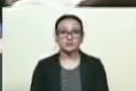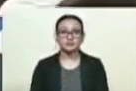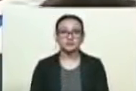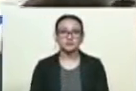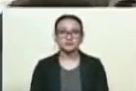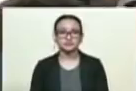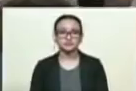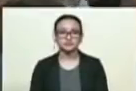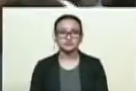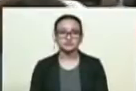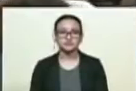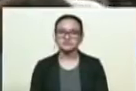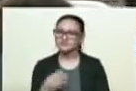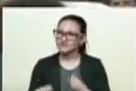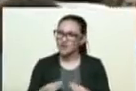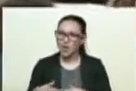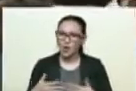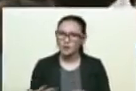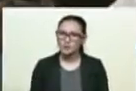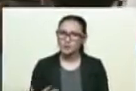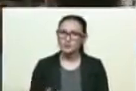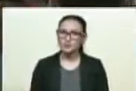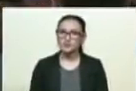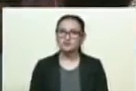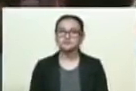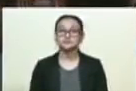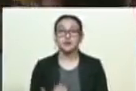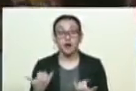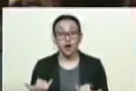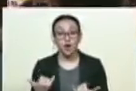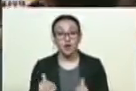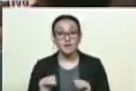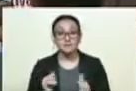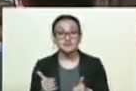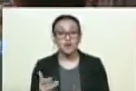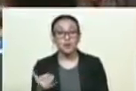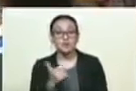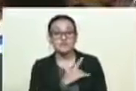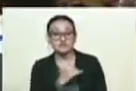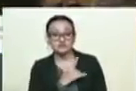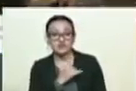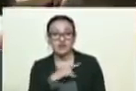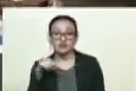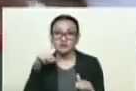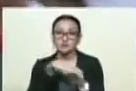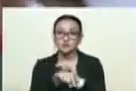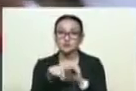¿Cómo es esto? Vamos a empezar por las universidades.